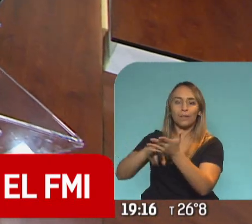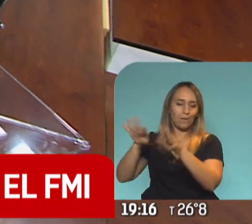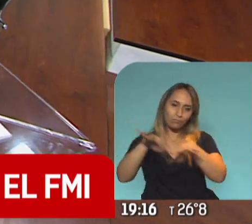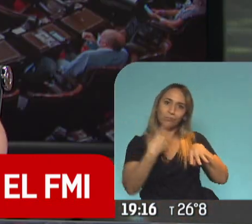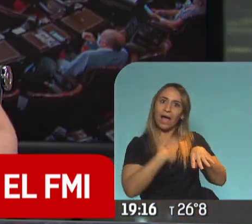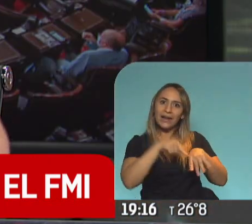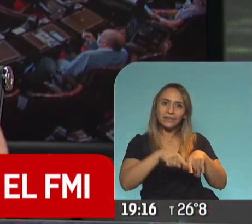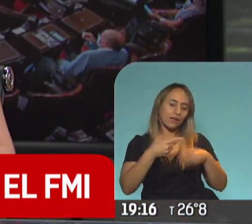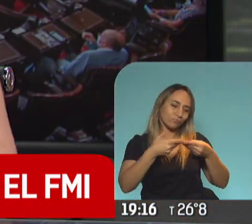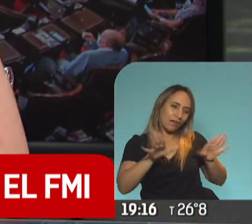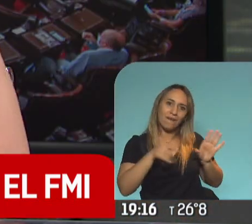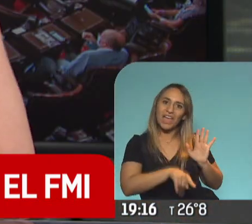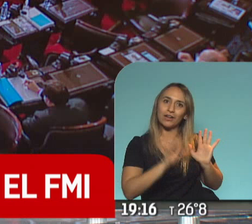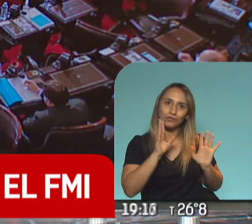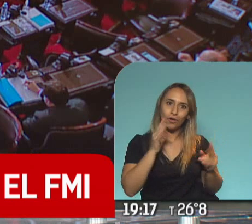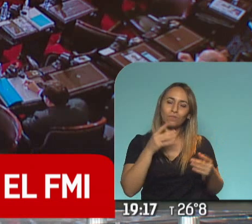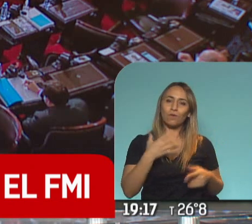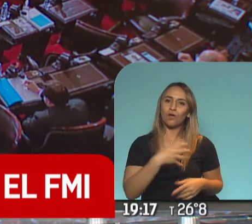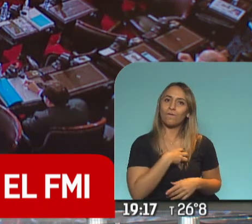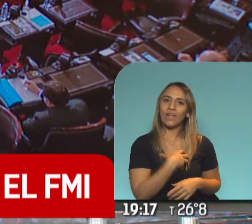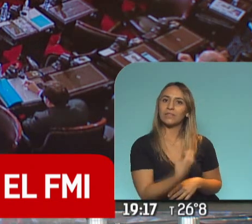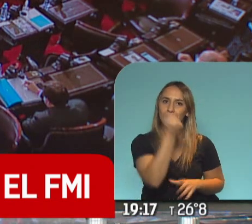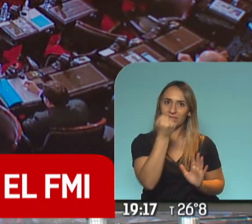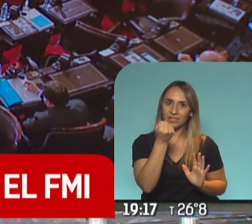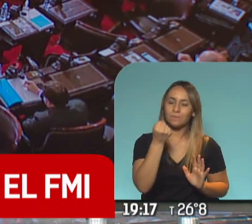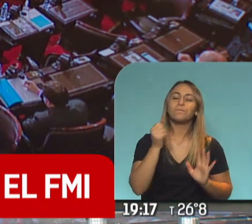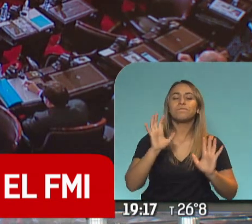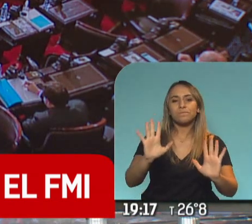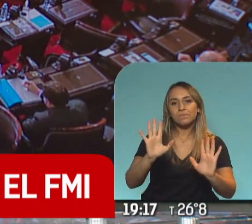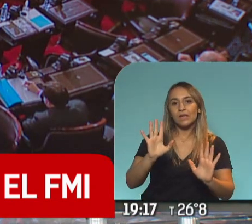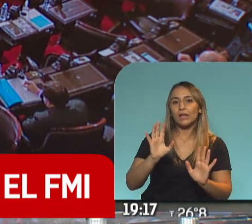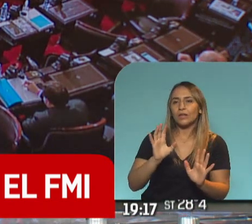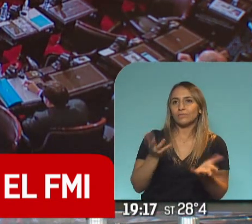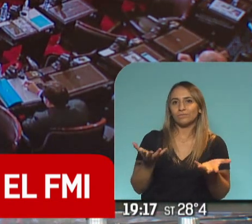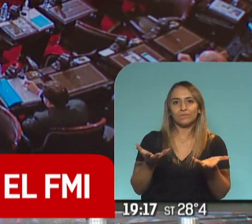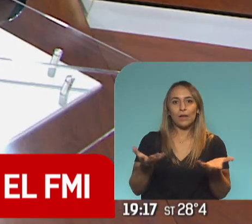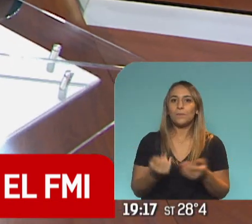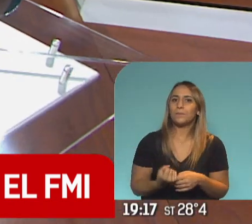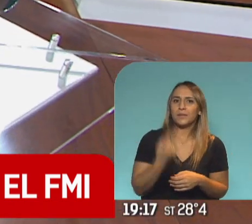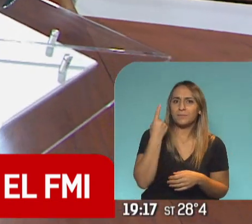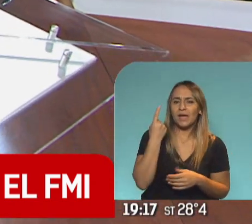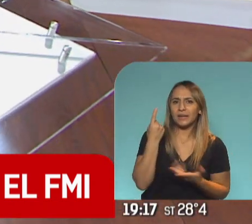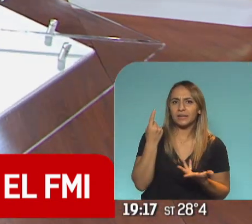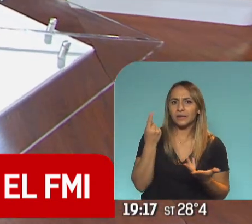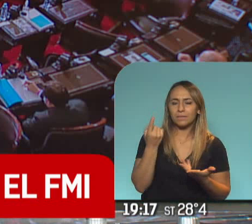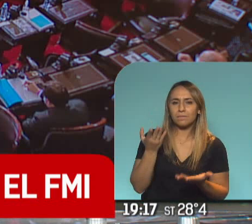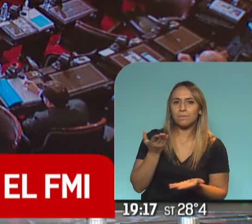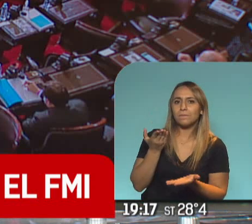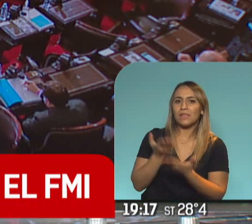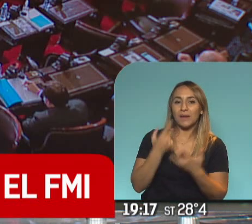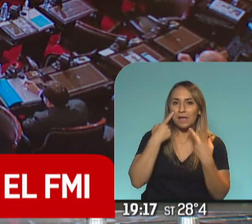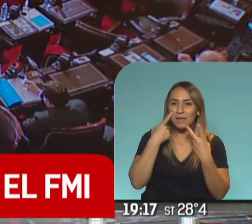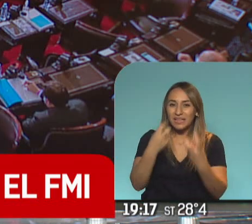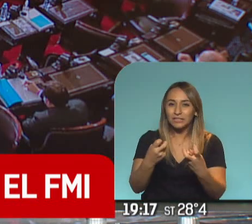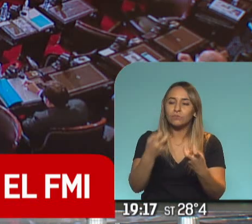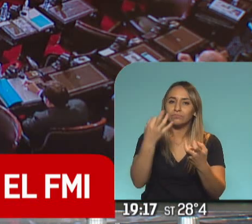nuestra confianza. Al préstamo más importante de la historia, la respuesta entonces es el primer pedido de investigación por